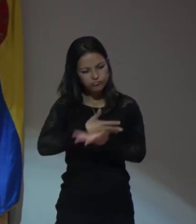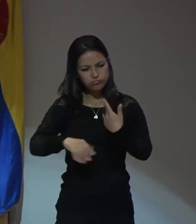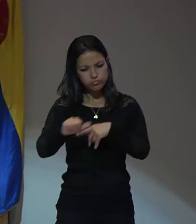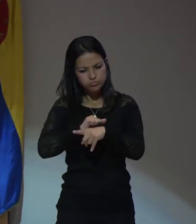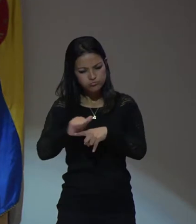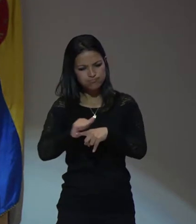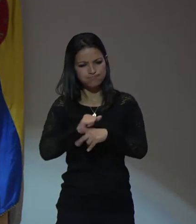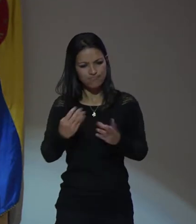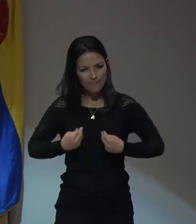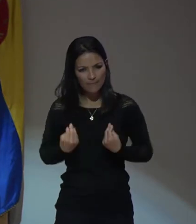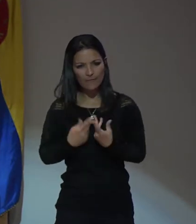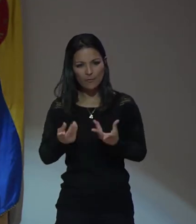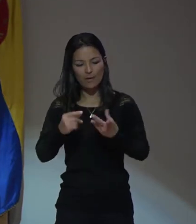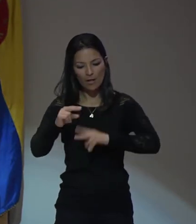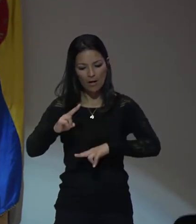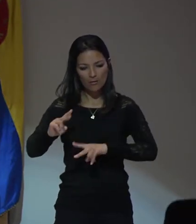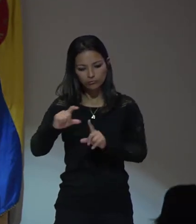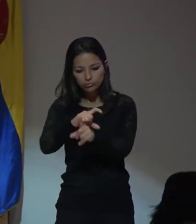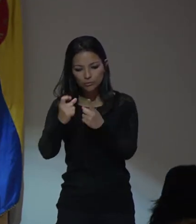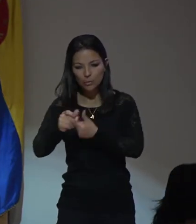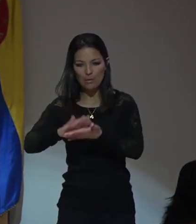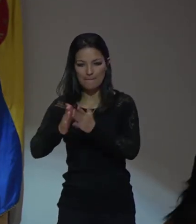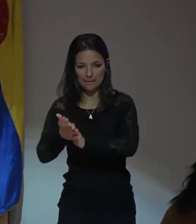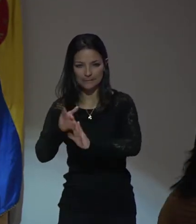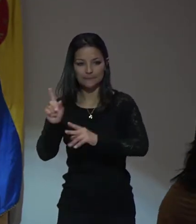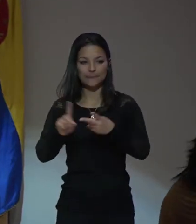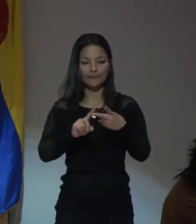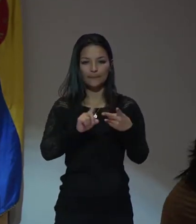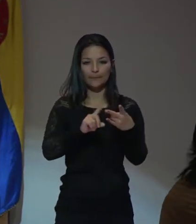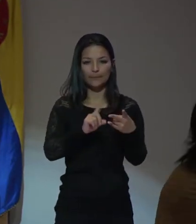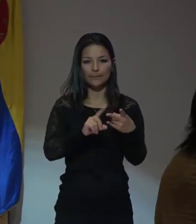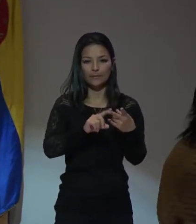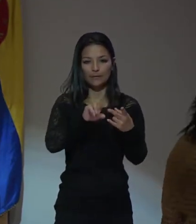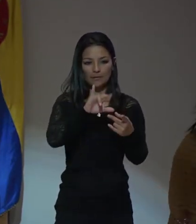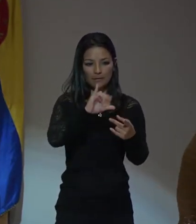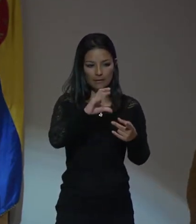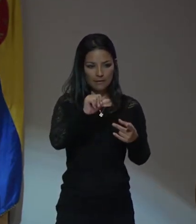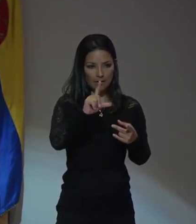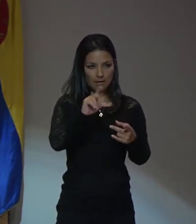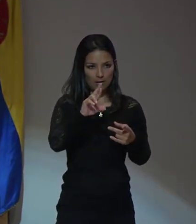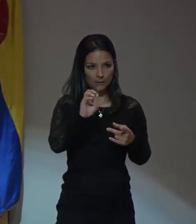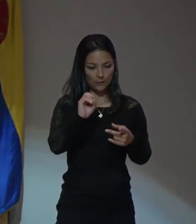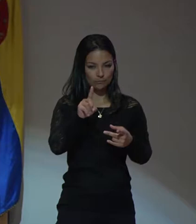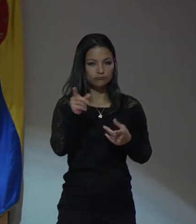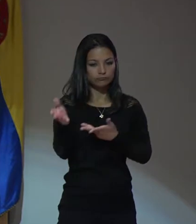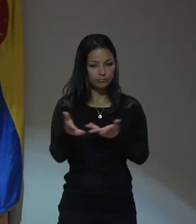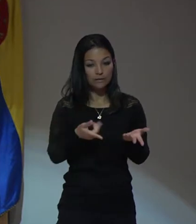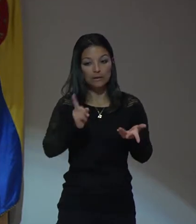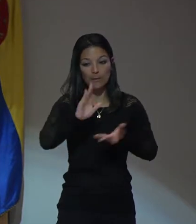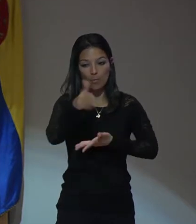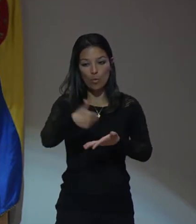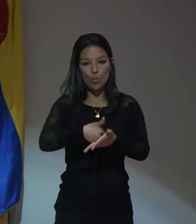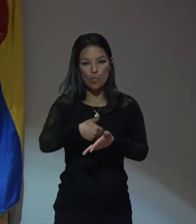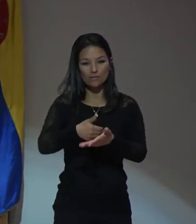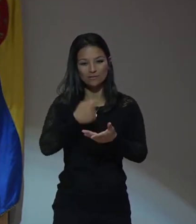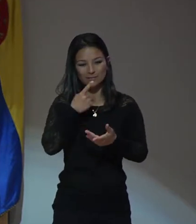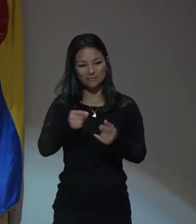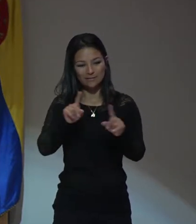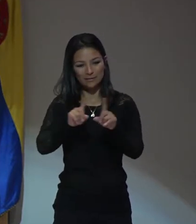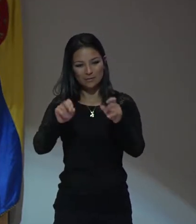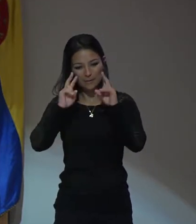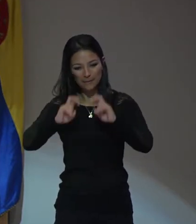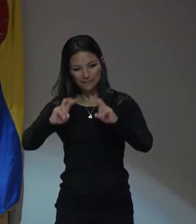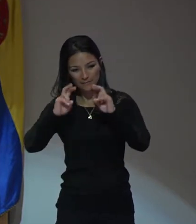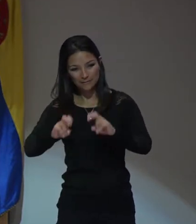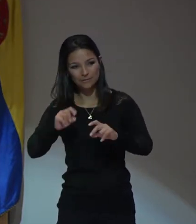cultura de la paz. Quiero invitar también al maestro Edgardo Ulises Romero, que escribió una propuesta que se llama La investigación de la